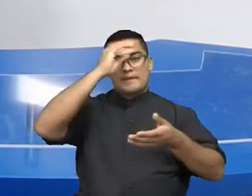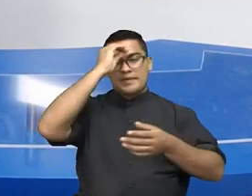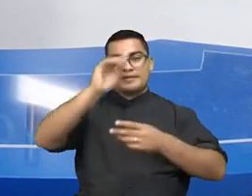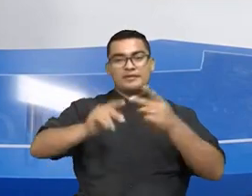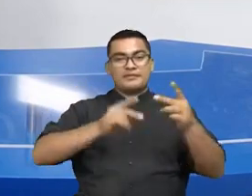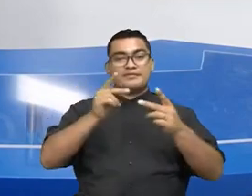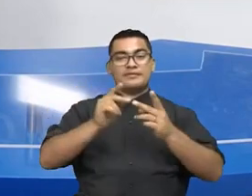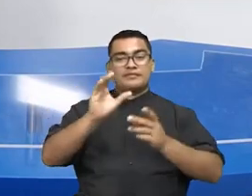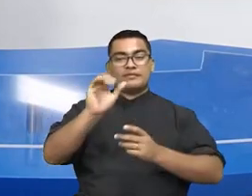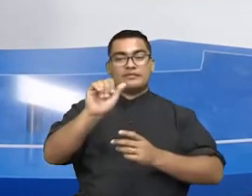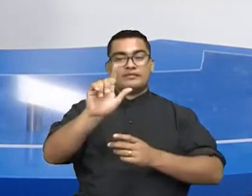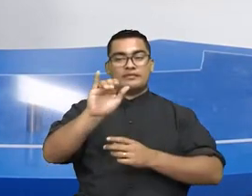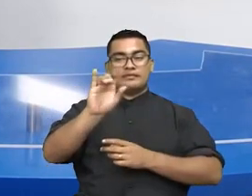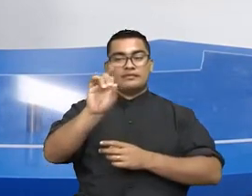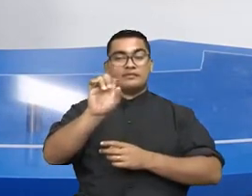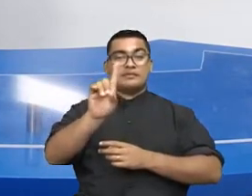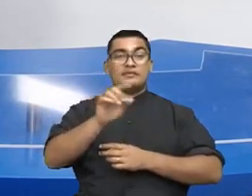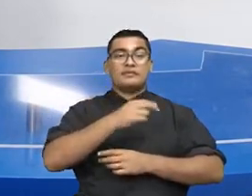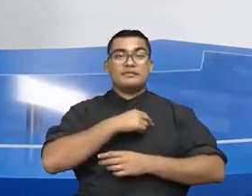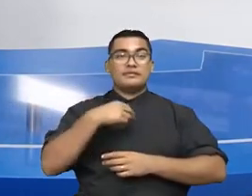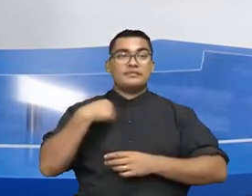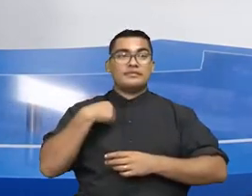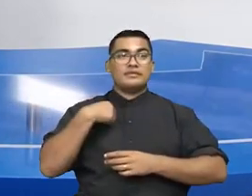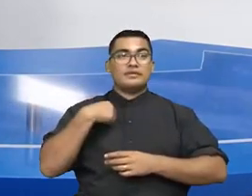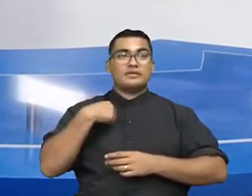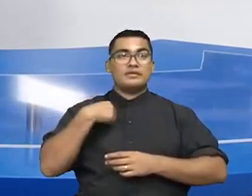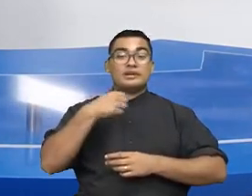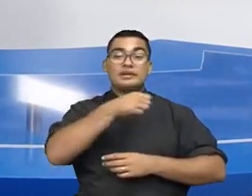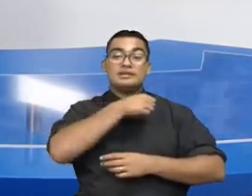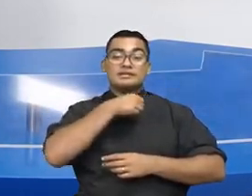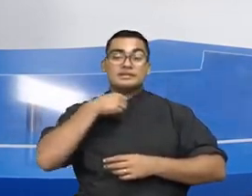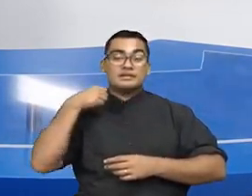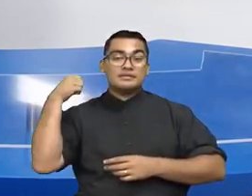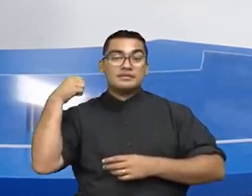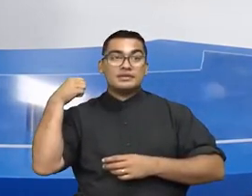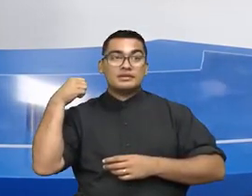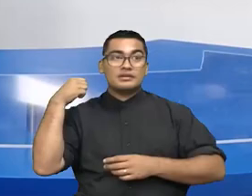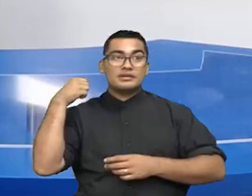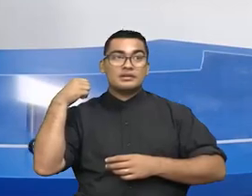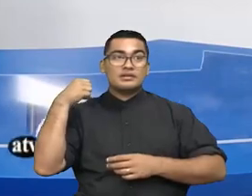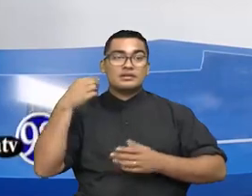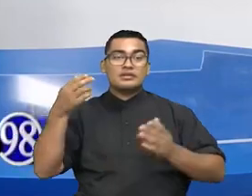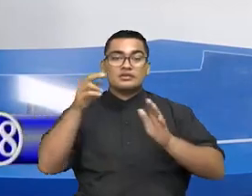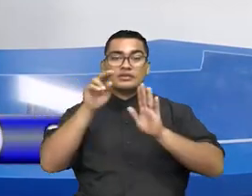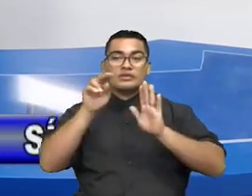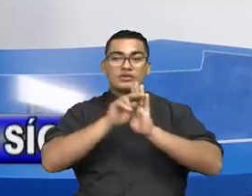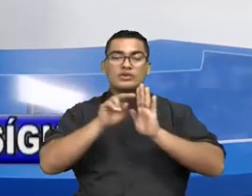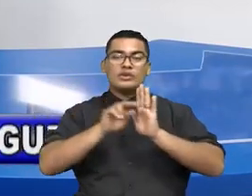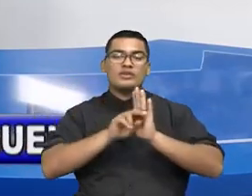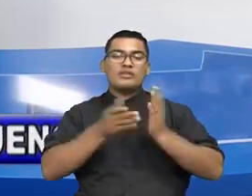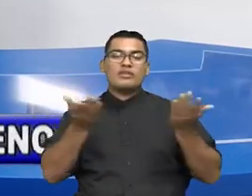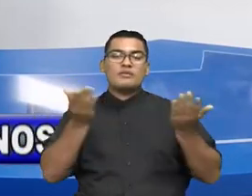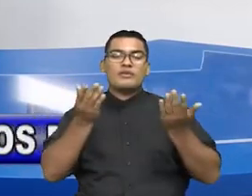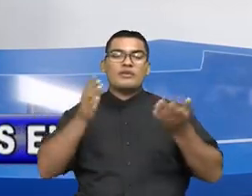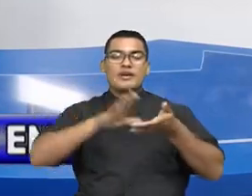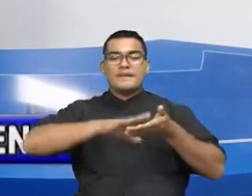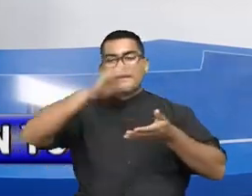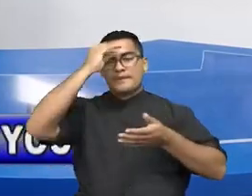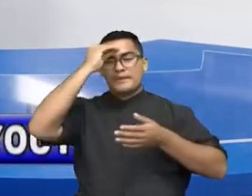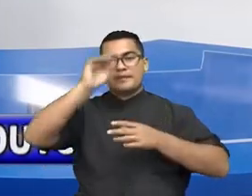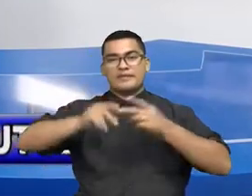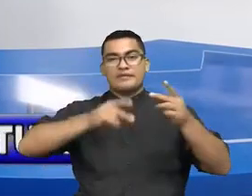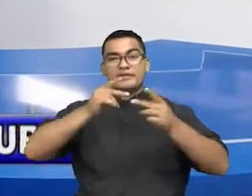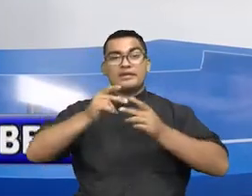Calidad, el cual consiste en la realización de pruebas para calificar la calidad de la enseñanza y el aprendizaje del